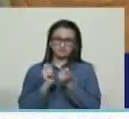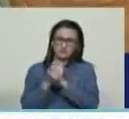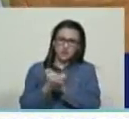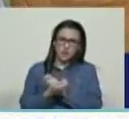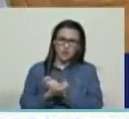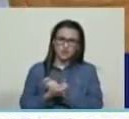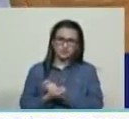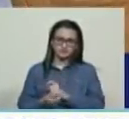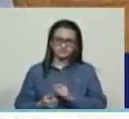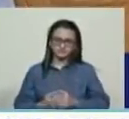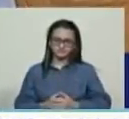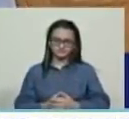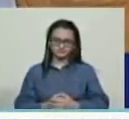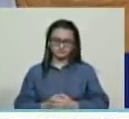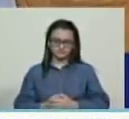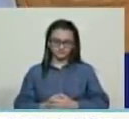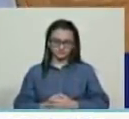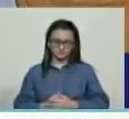para decir algo.